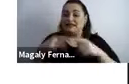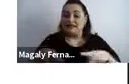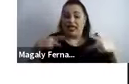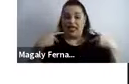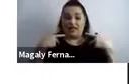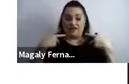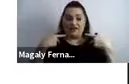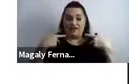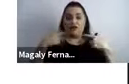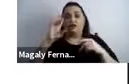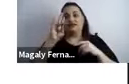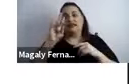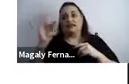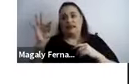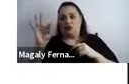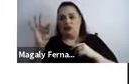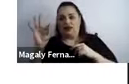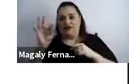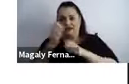torno a 79.